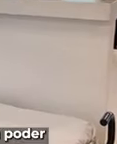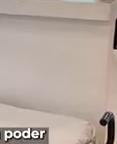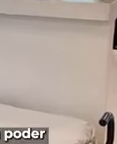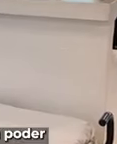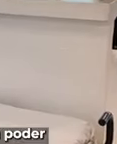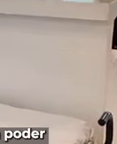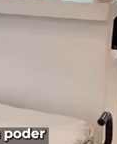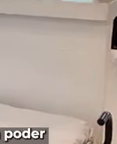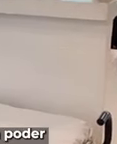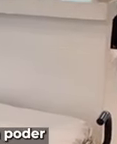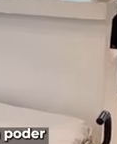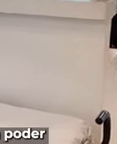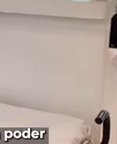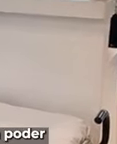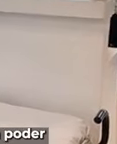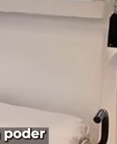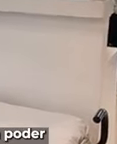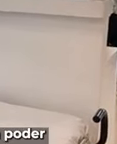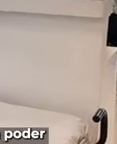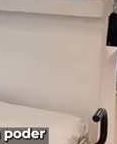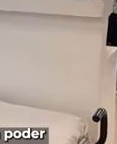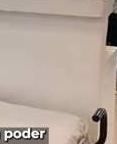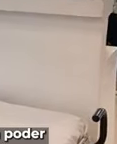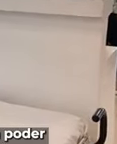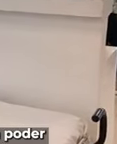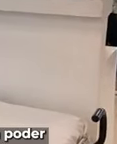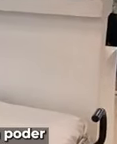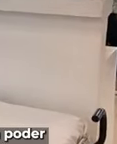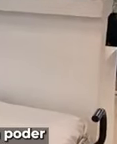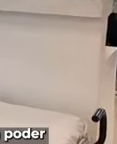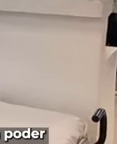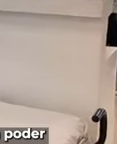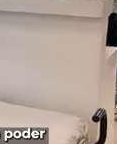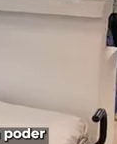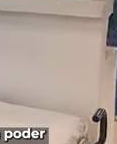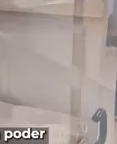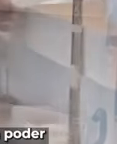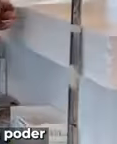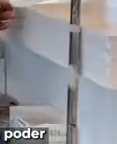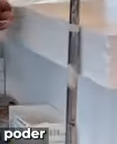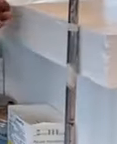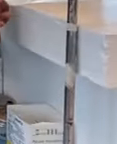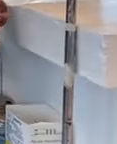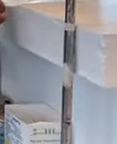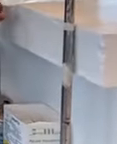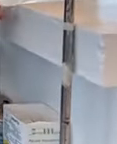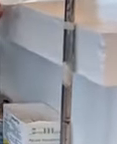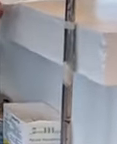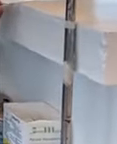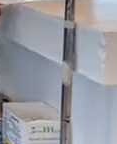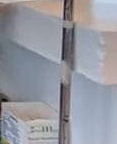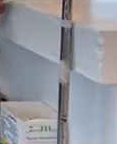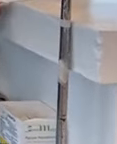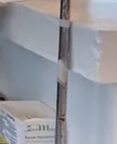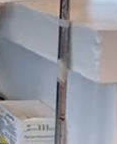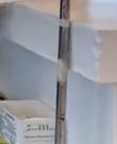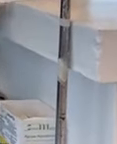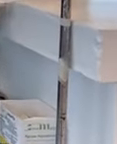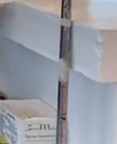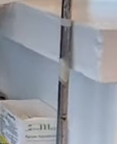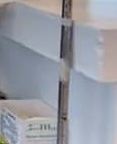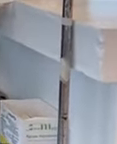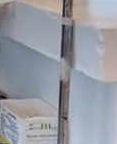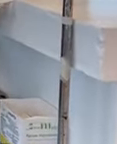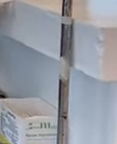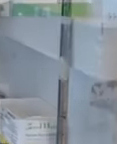recibimos la noticia de que los pacientes van a poder accesar a sus sesiones de hemodiálisis de acuerdo a lo prescrito por